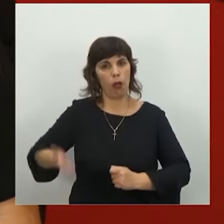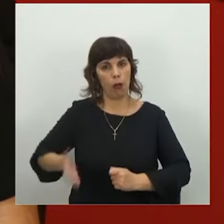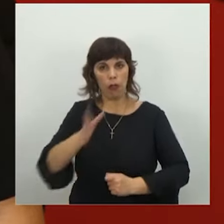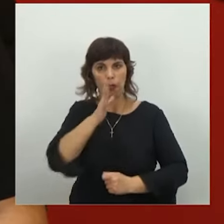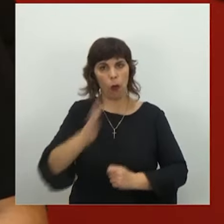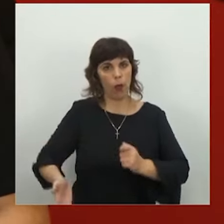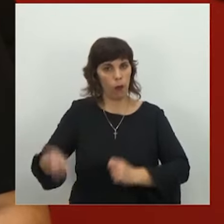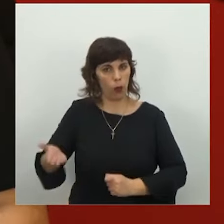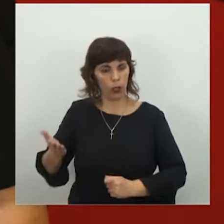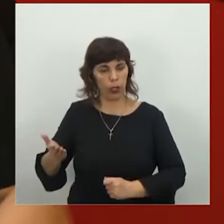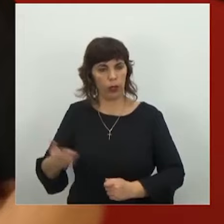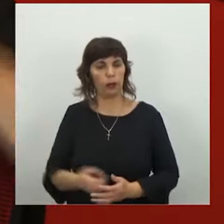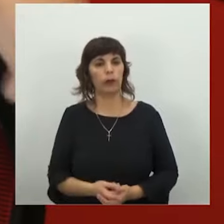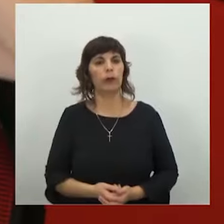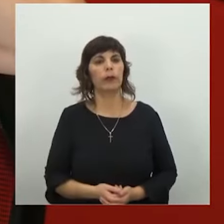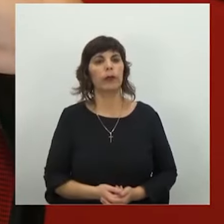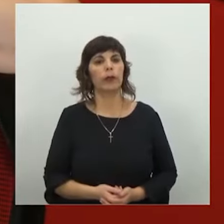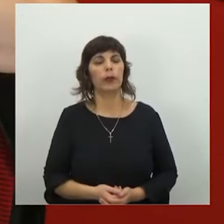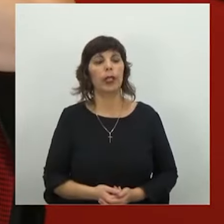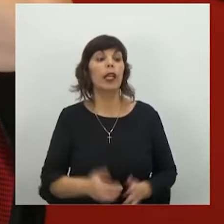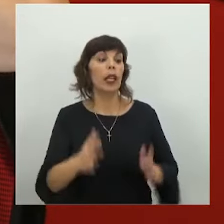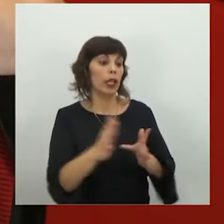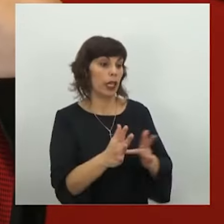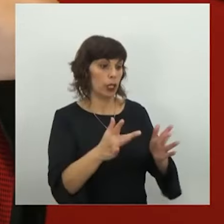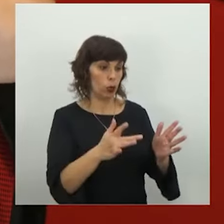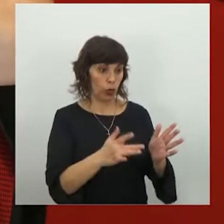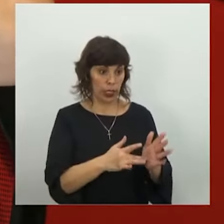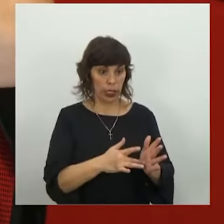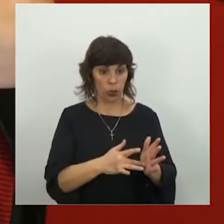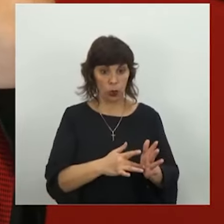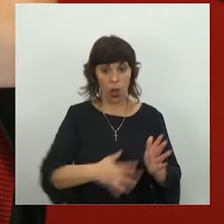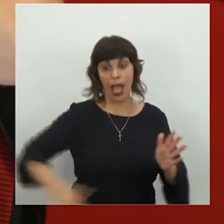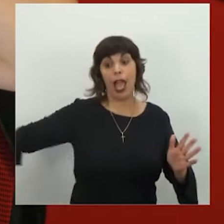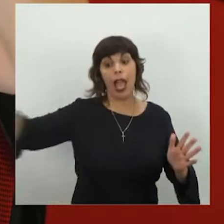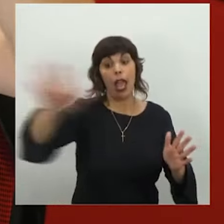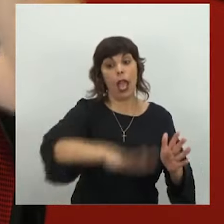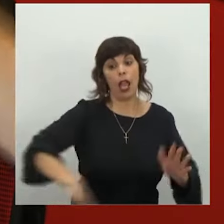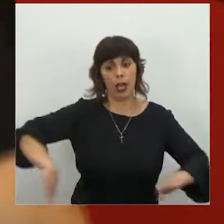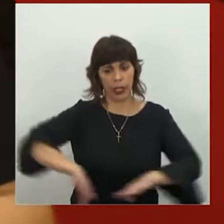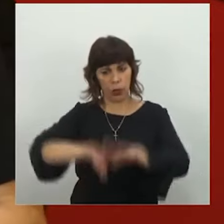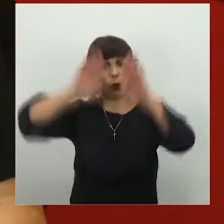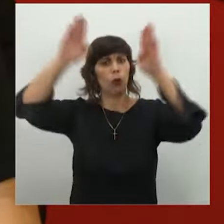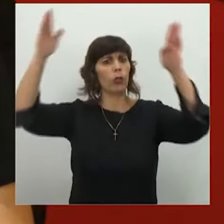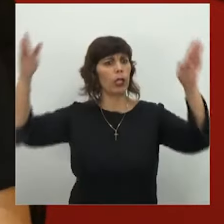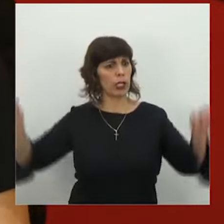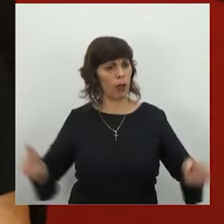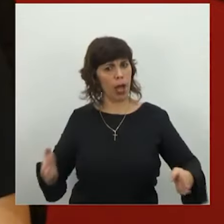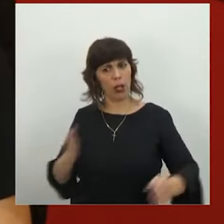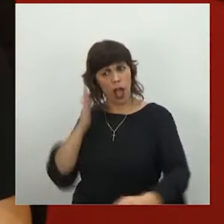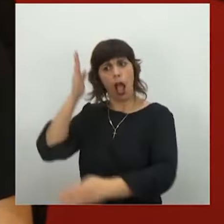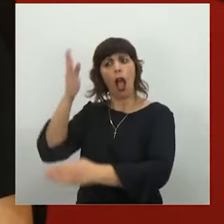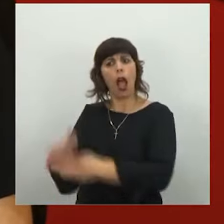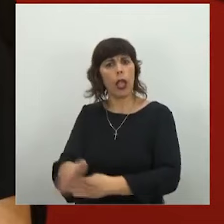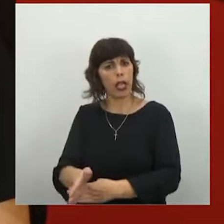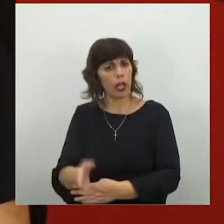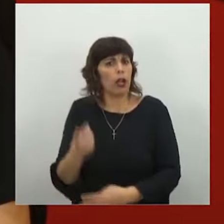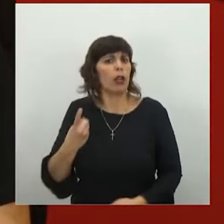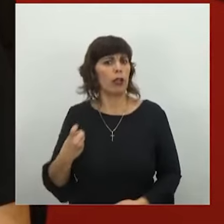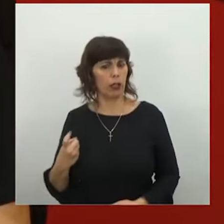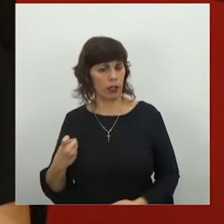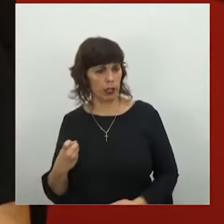4, le era necesario pasar por Samaria. Ningún judío quería pasar por Samaria, porque